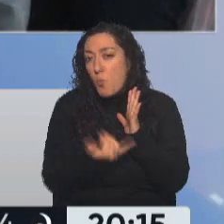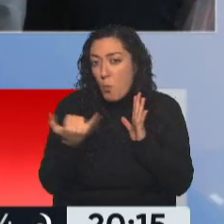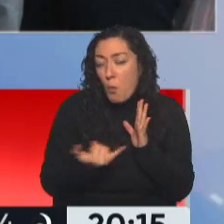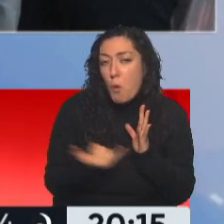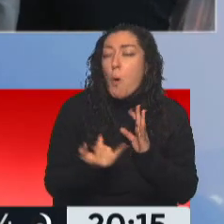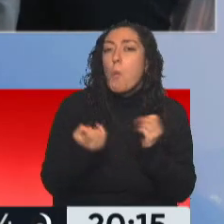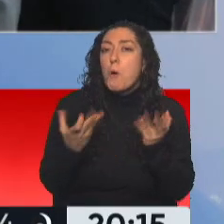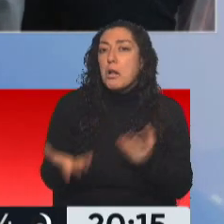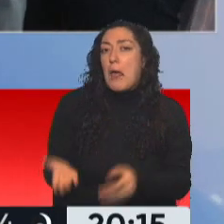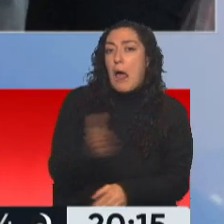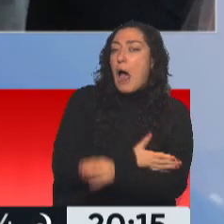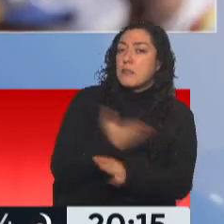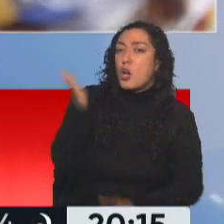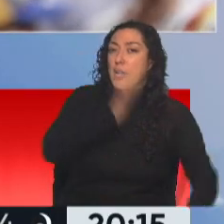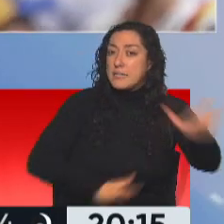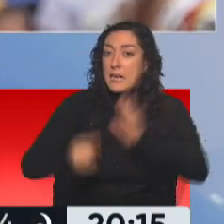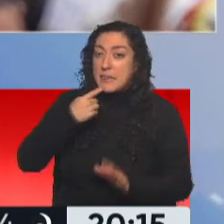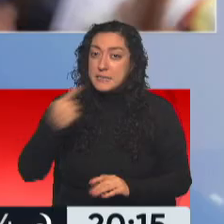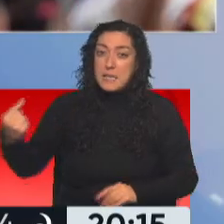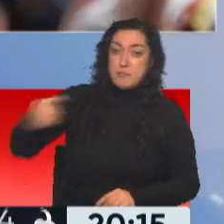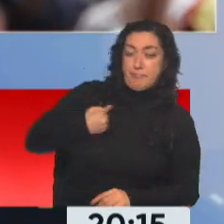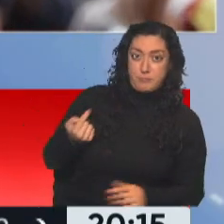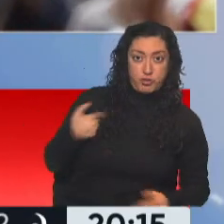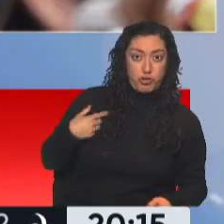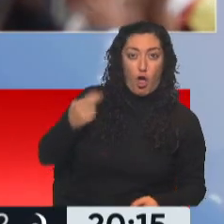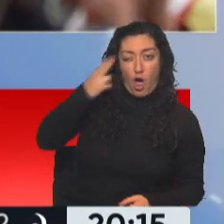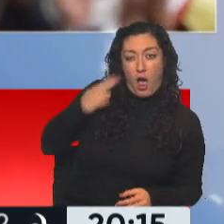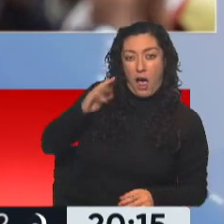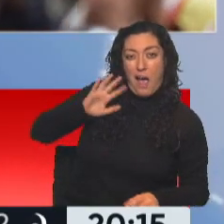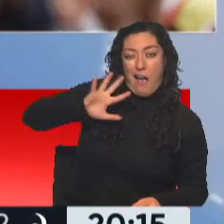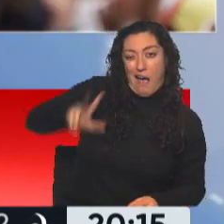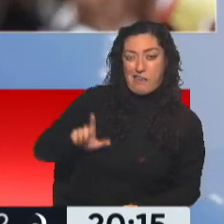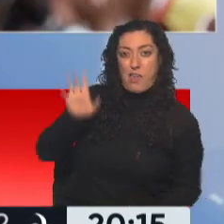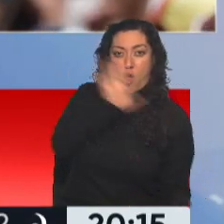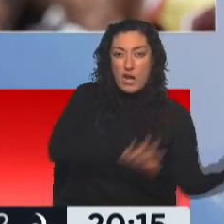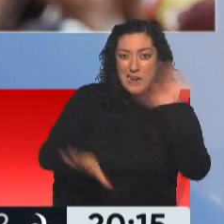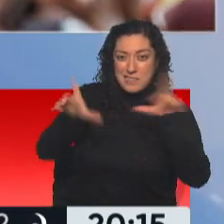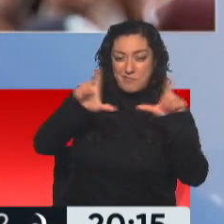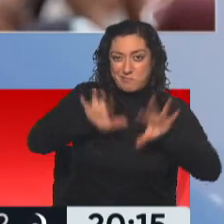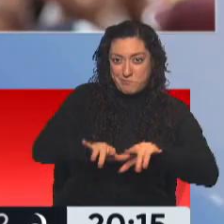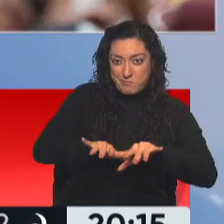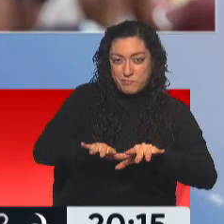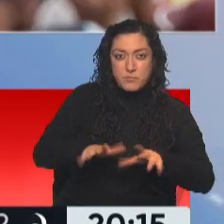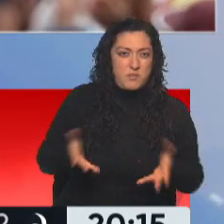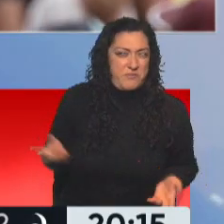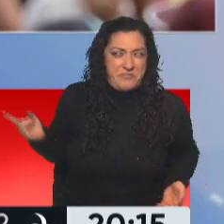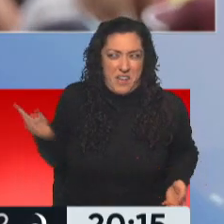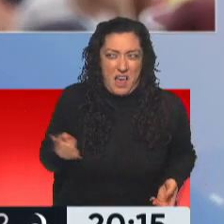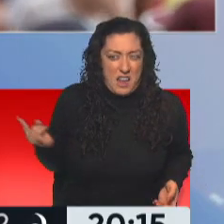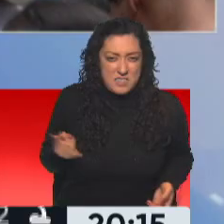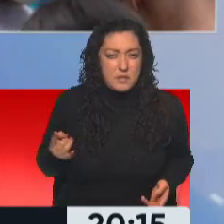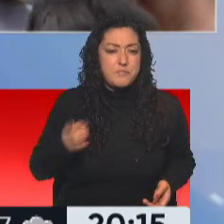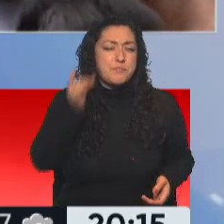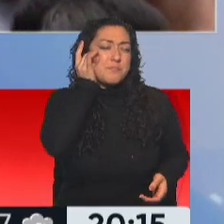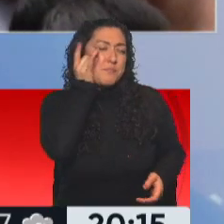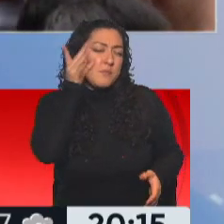habíamos organizado, y me señaló a mí, de haber coordinado un hackeo desde Macedonia del Norte, cosa que es totalmente falsa. López, ¿lo puedo